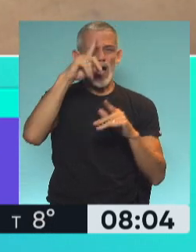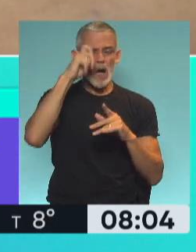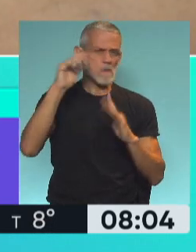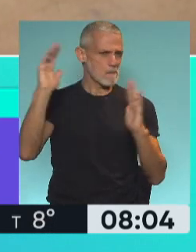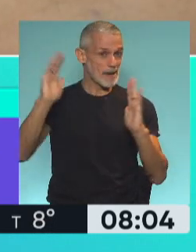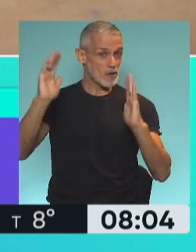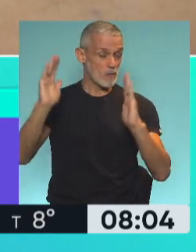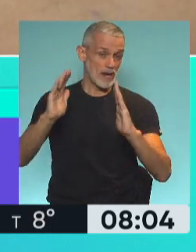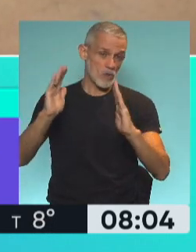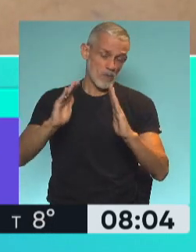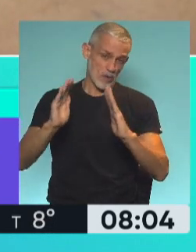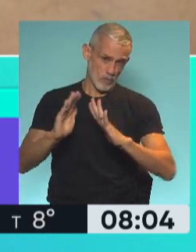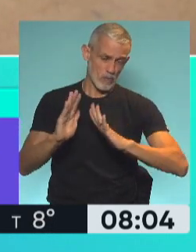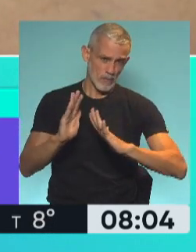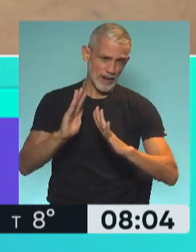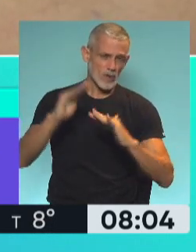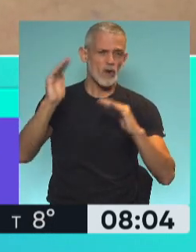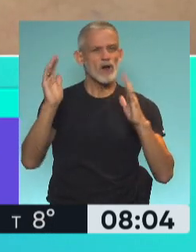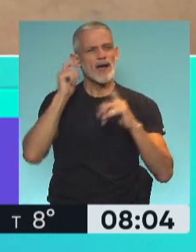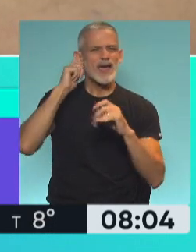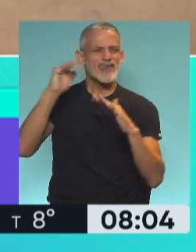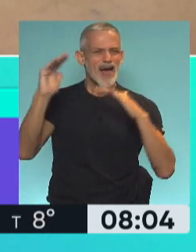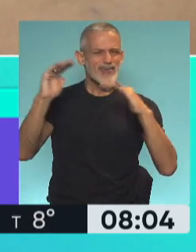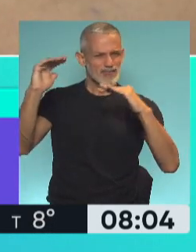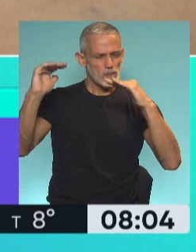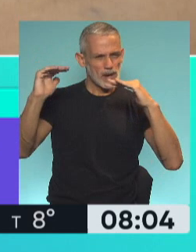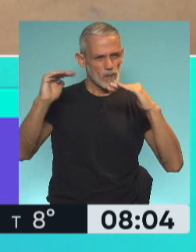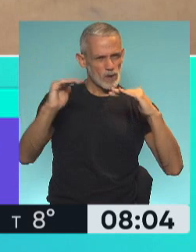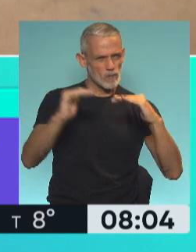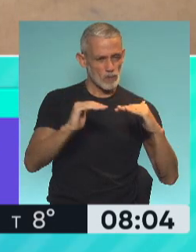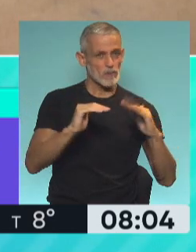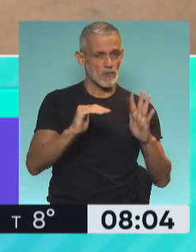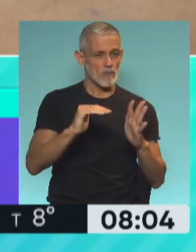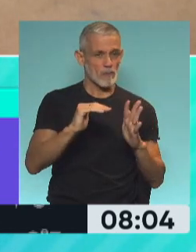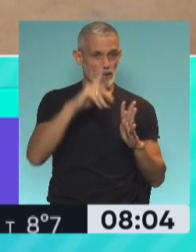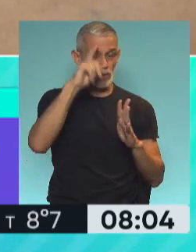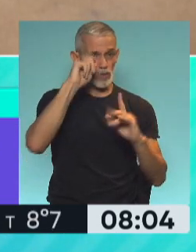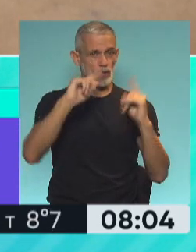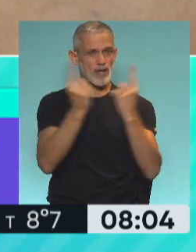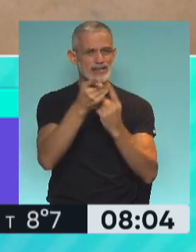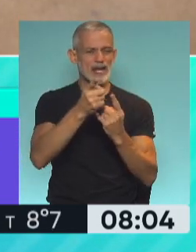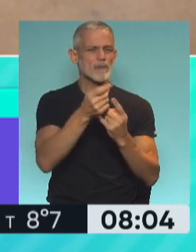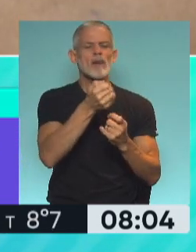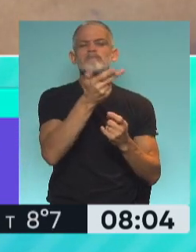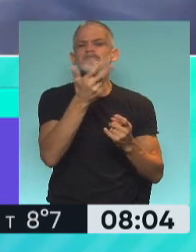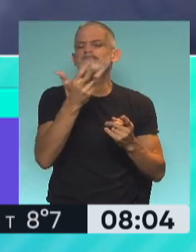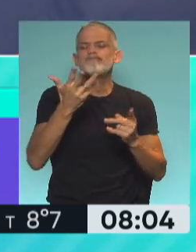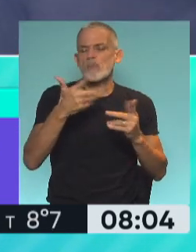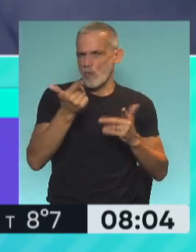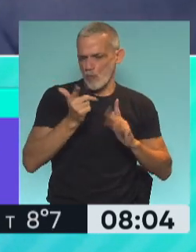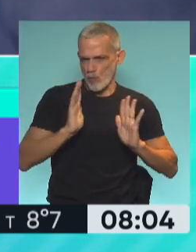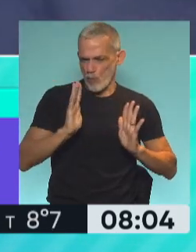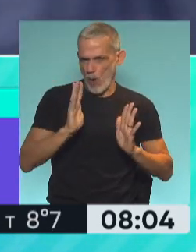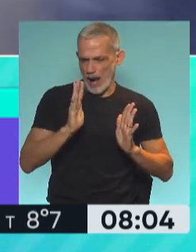una disminución en el grupo etario que entra a terapia intensiva. La verdad que todavía no hay datos no muy duros, pero